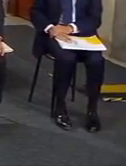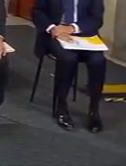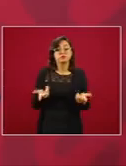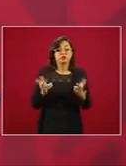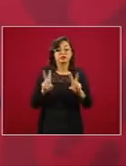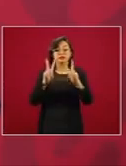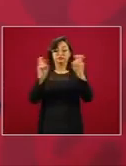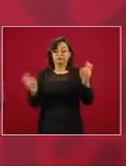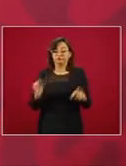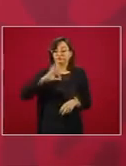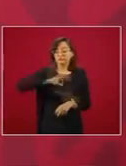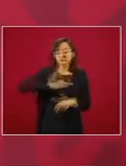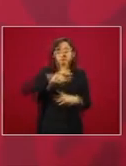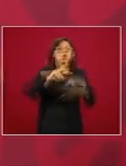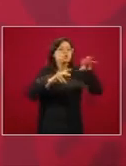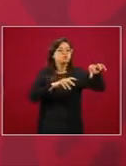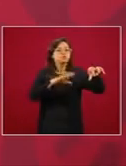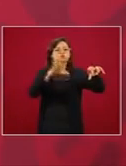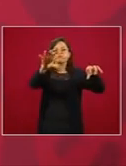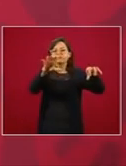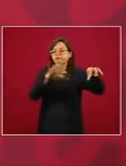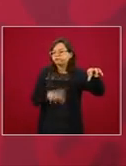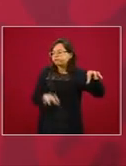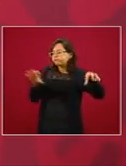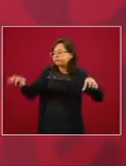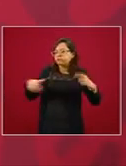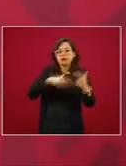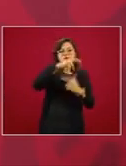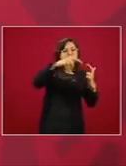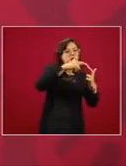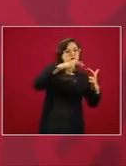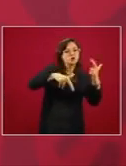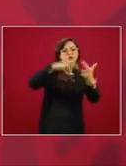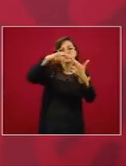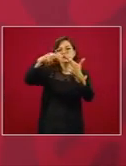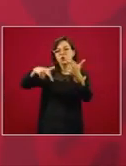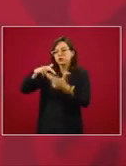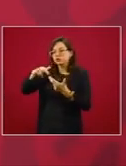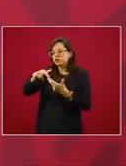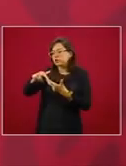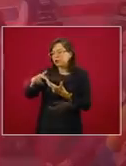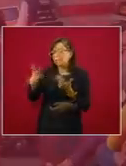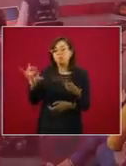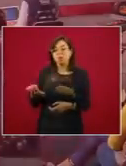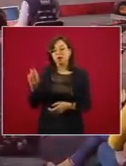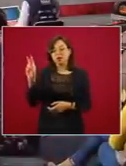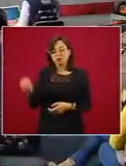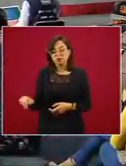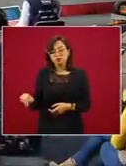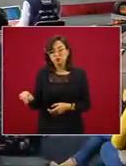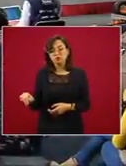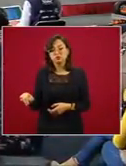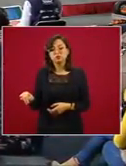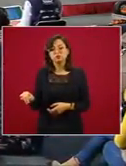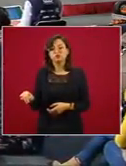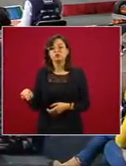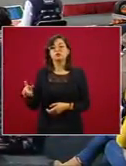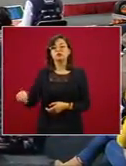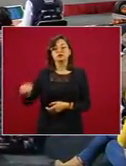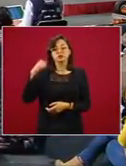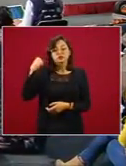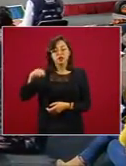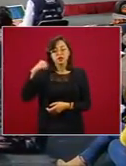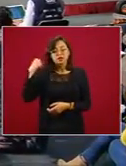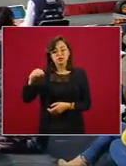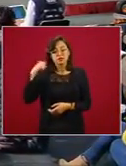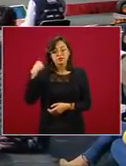inconstitucional ese famoso plan B. Finalmente, López Pescador dijo que Andrés Manuel López Obrador tiene límites que no debe